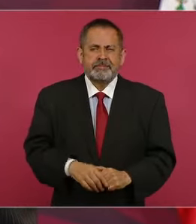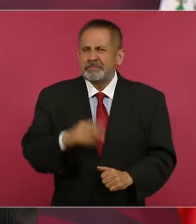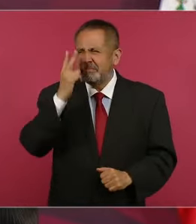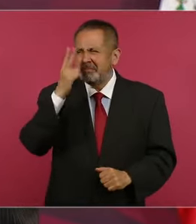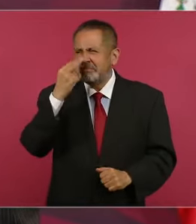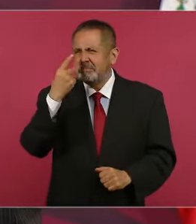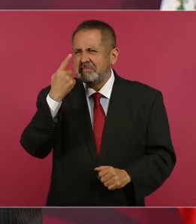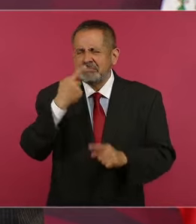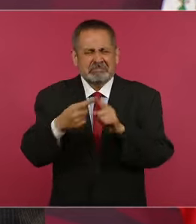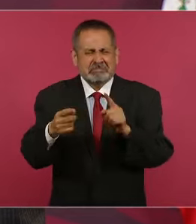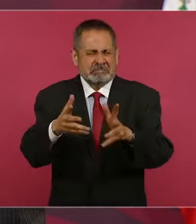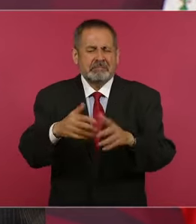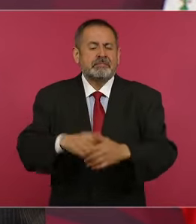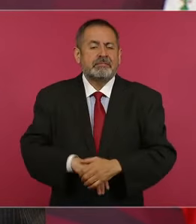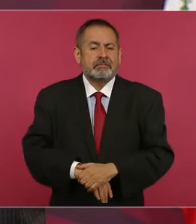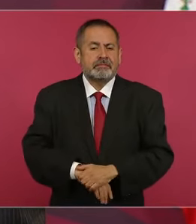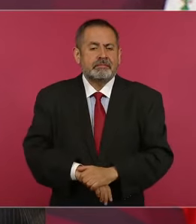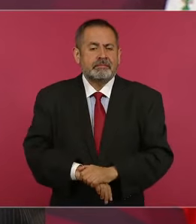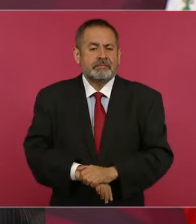2 horas, 2 horas y media.